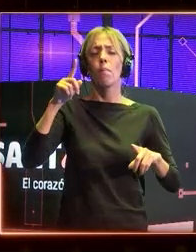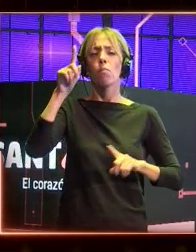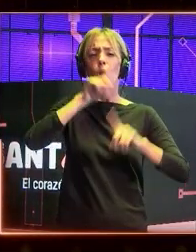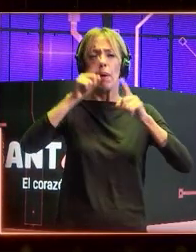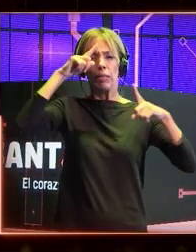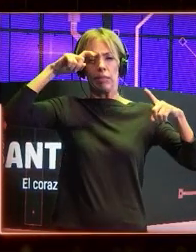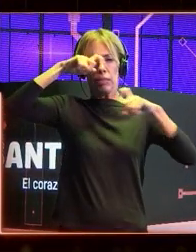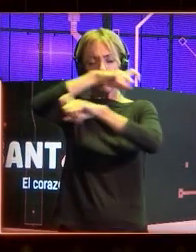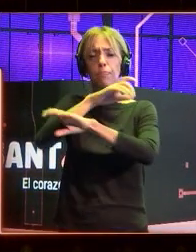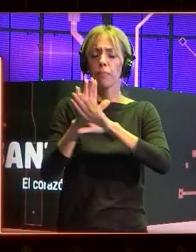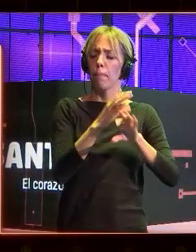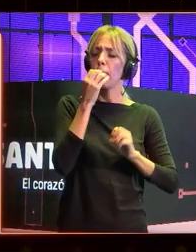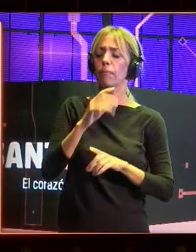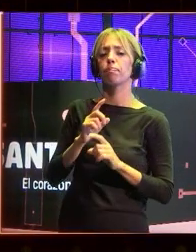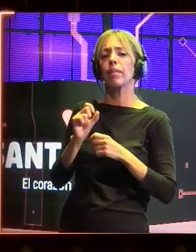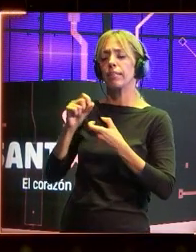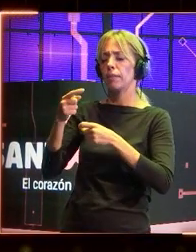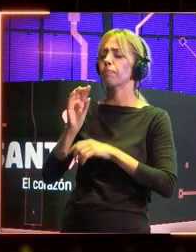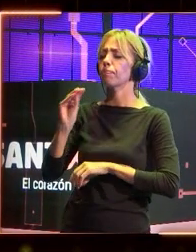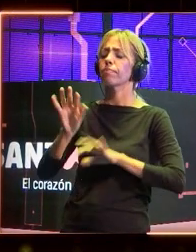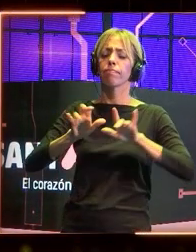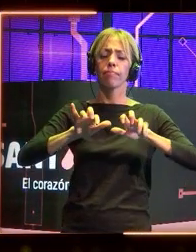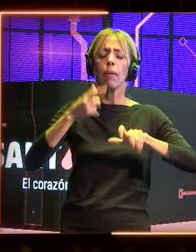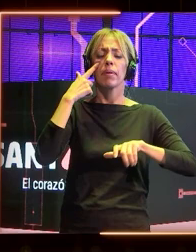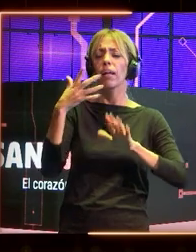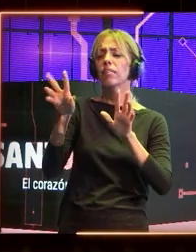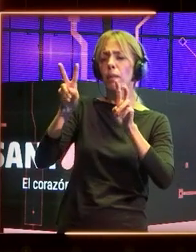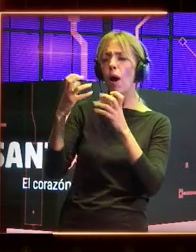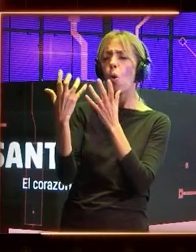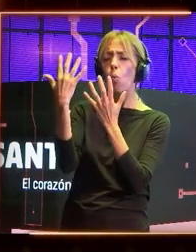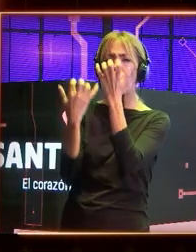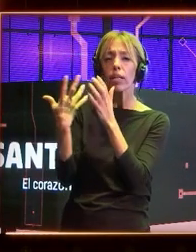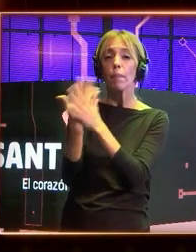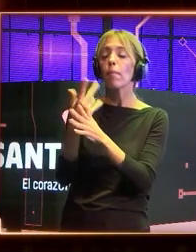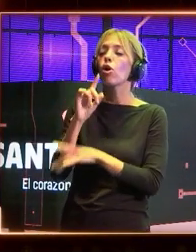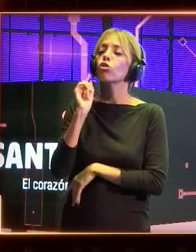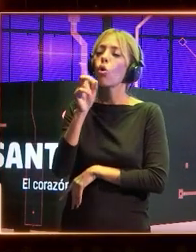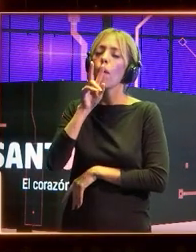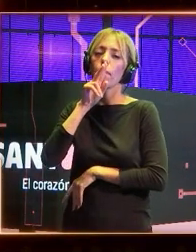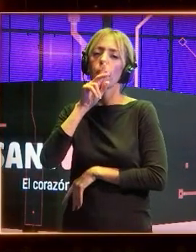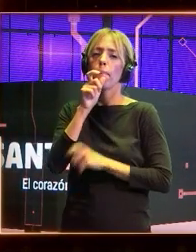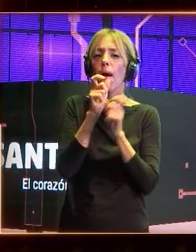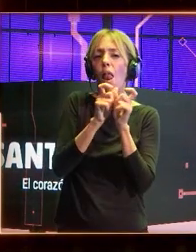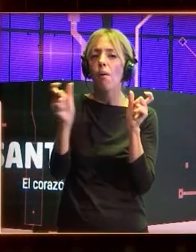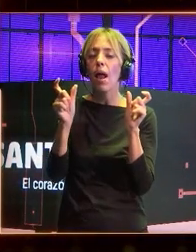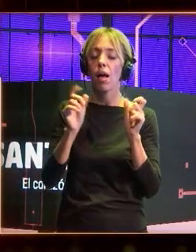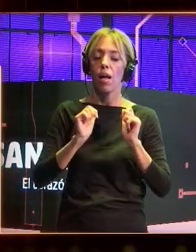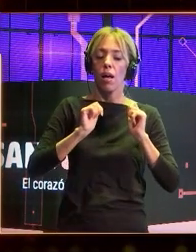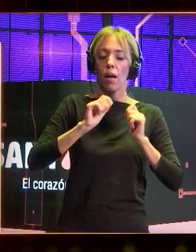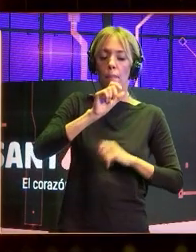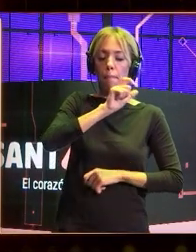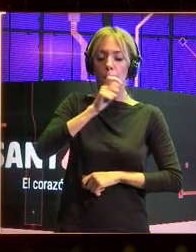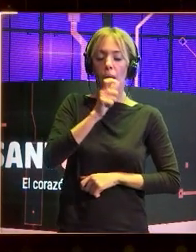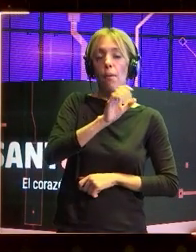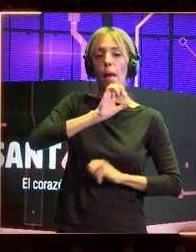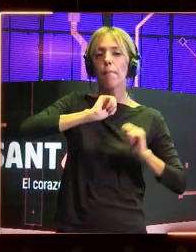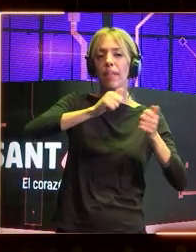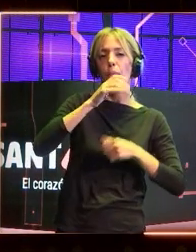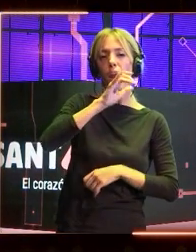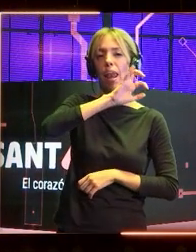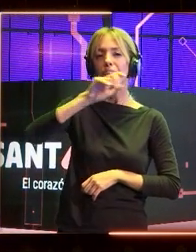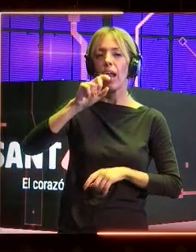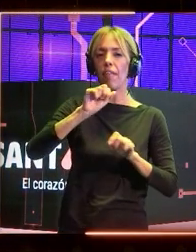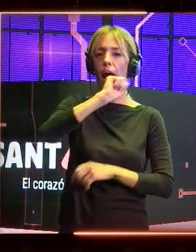a decirle Mira gpt 4 sí explícame lo de la cuántica pero solo utilizando palabras cuyas letras empiezan secuencialmente por las letras